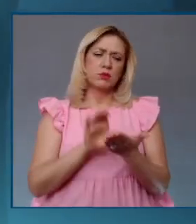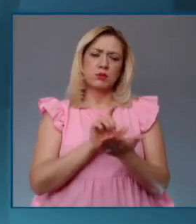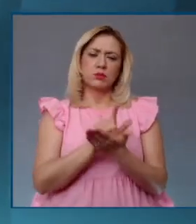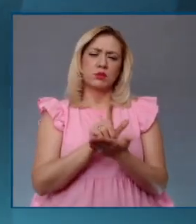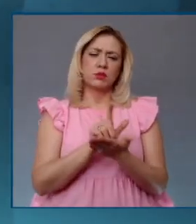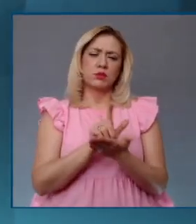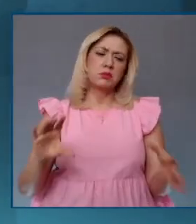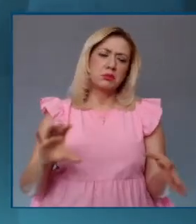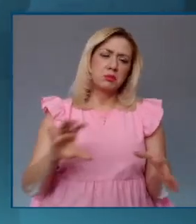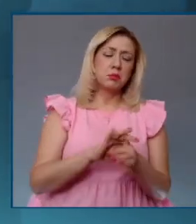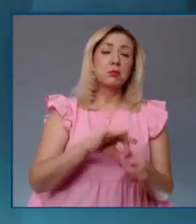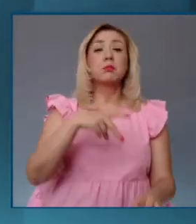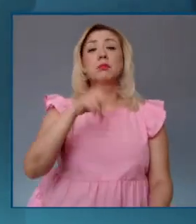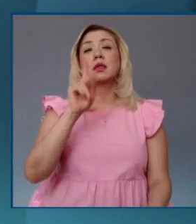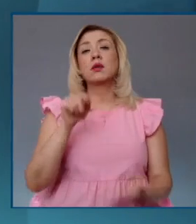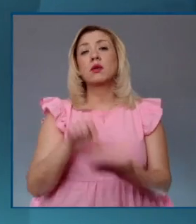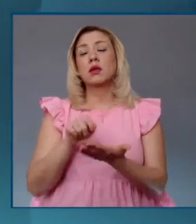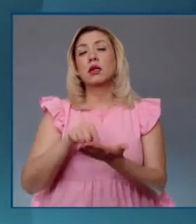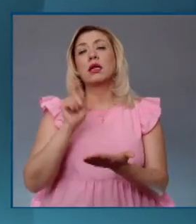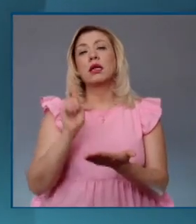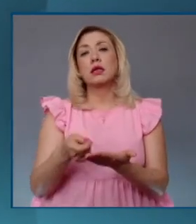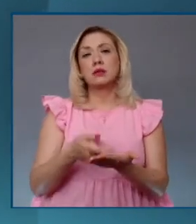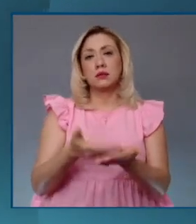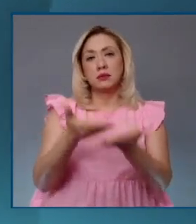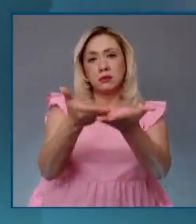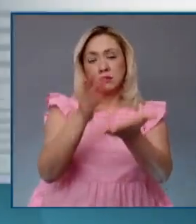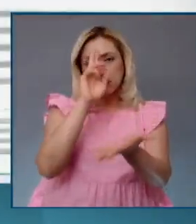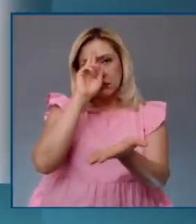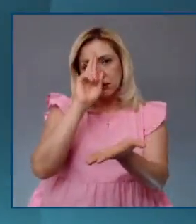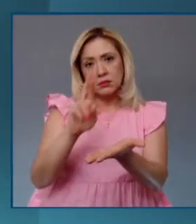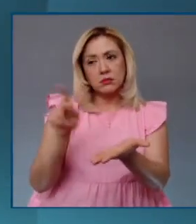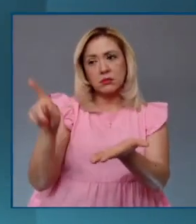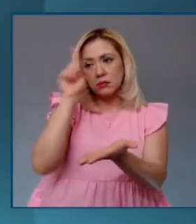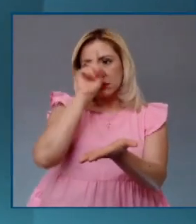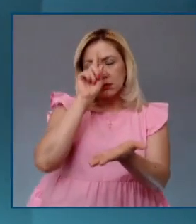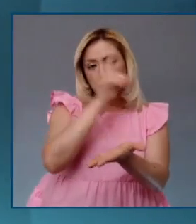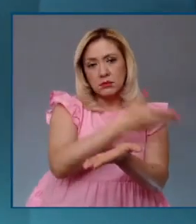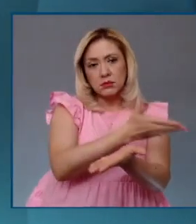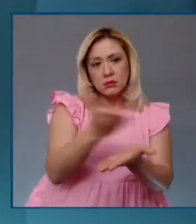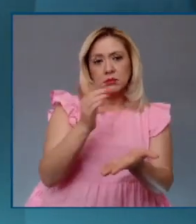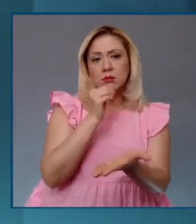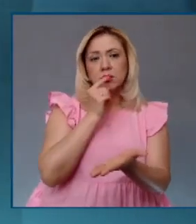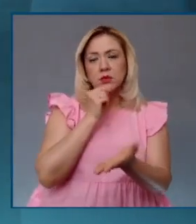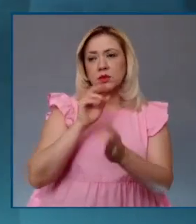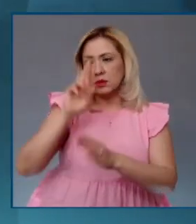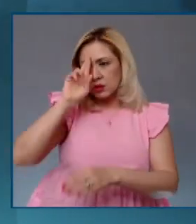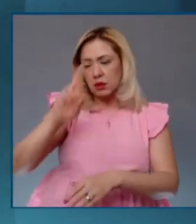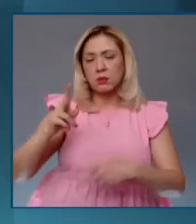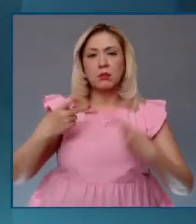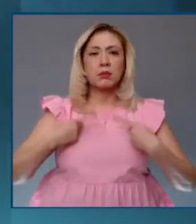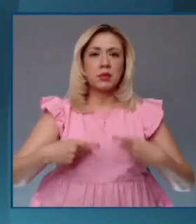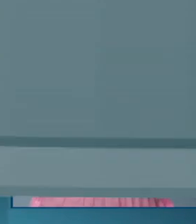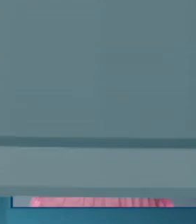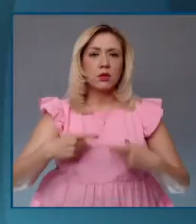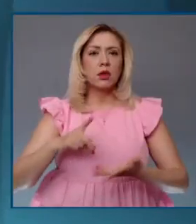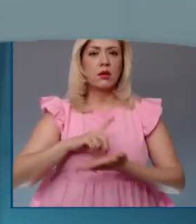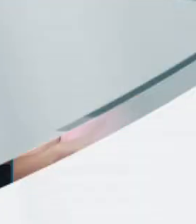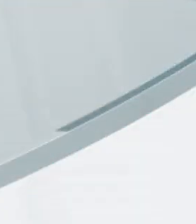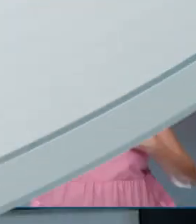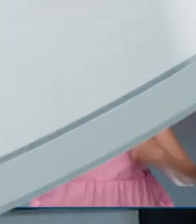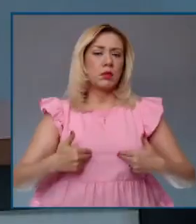mejores prácticas para el debido respeto y garantía de los derechos humanos de las personas en conflicto con la ley.